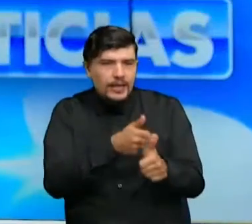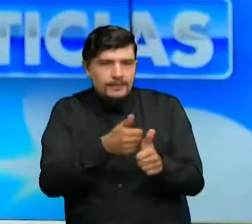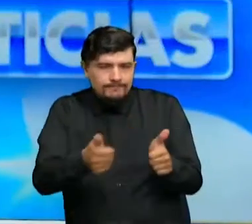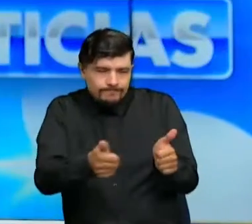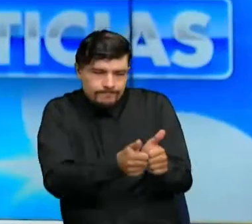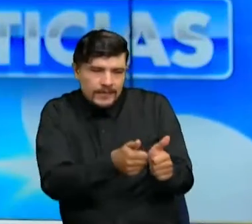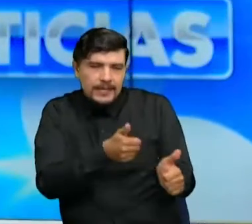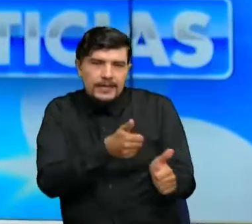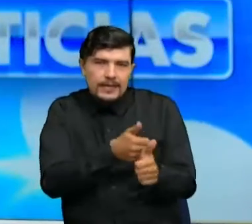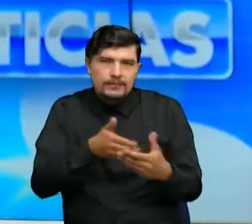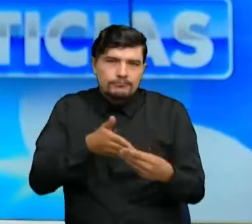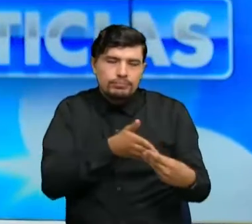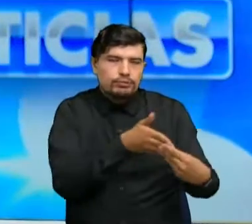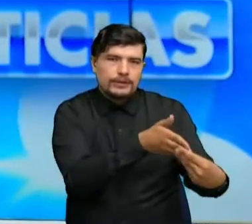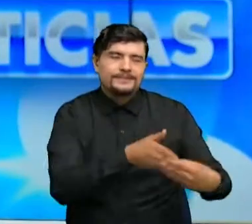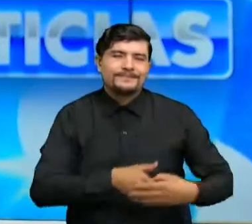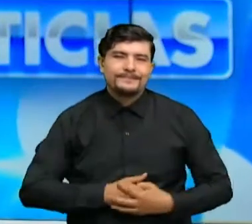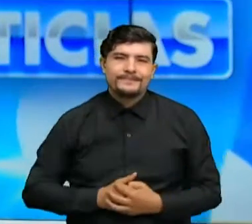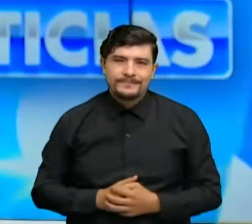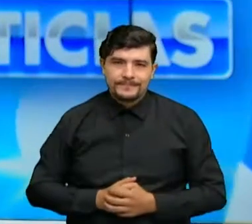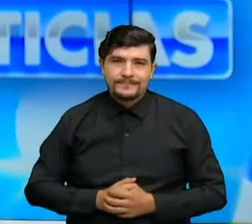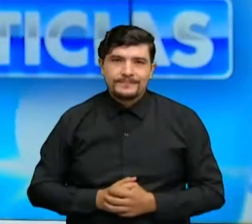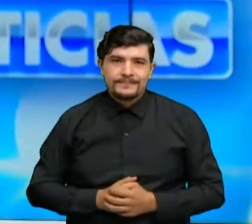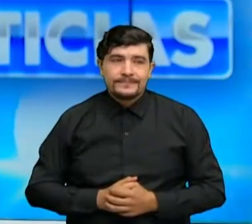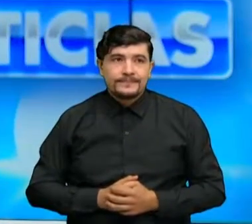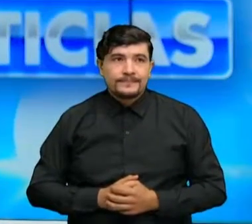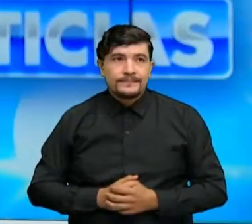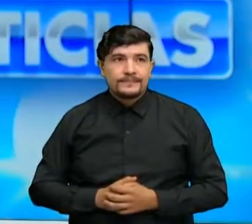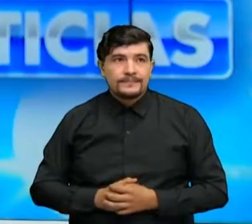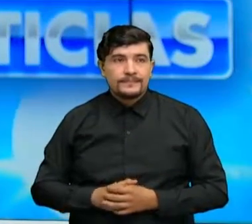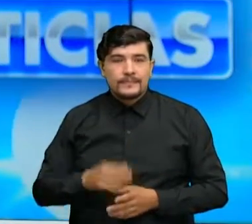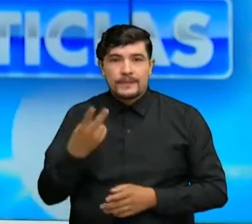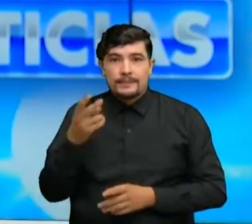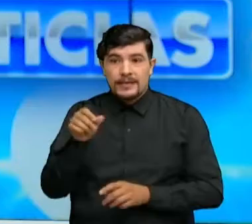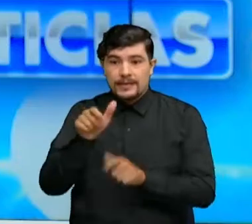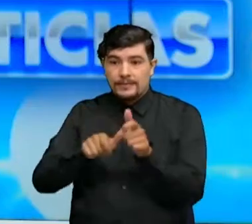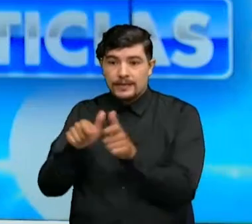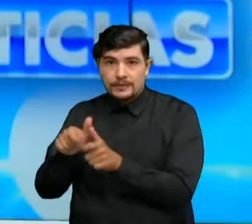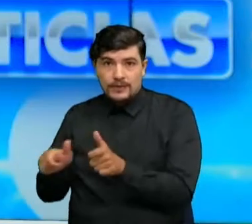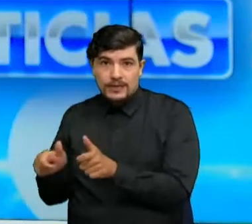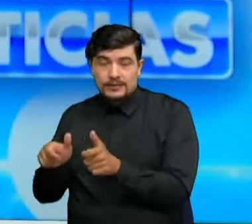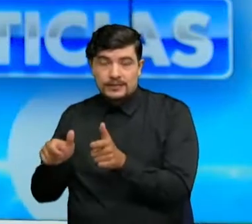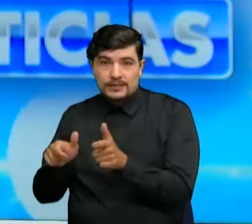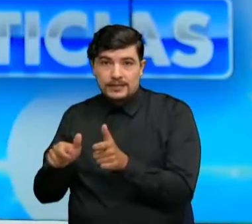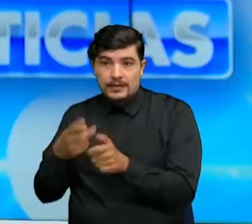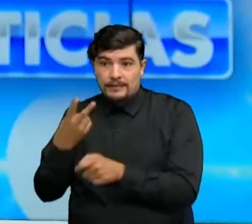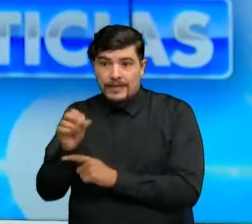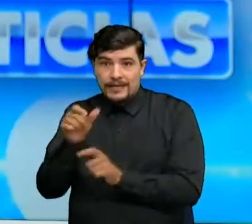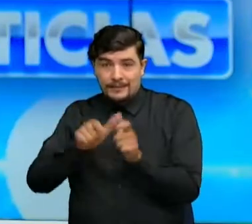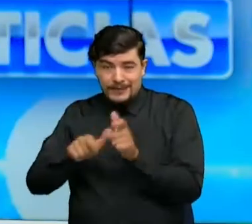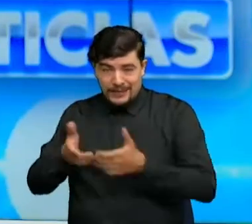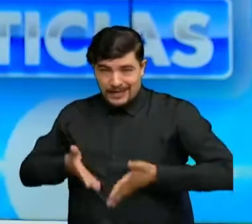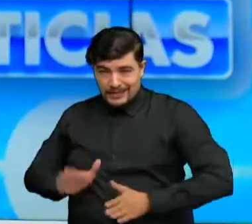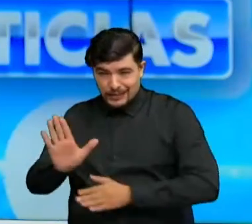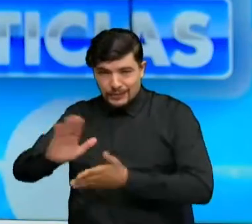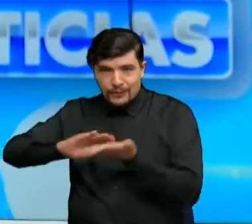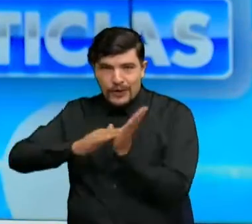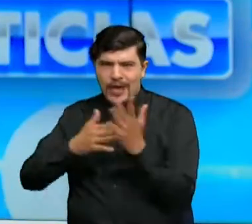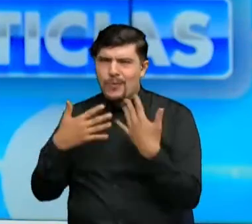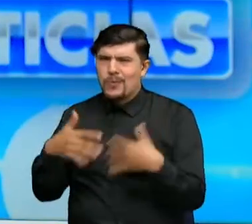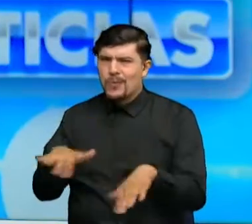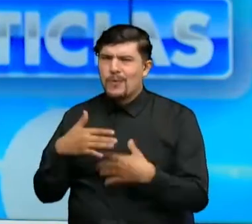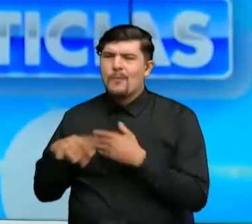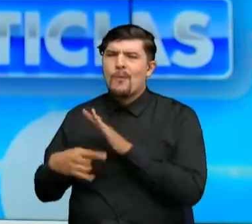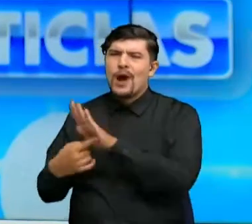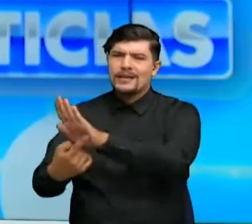Y seguimos con información del área metropolitana porque más de 20 emprendedores florideños exponen sus productos en la feria Orgullosamente Colombianos.